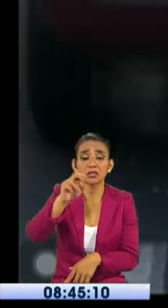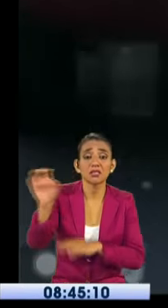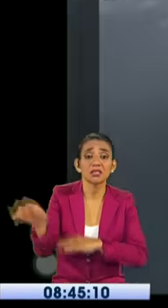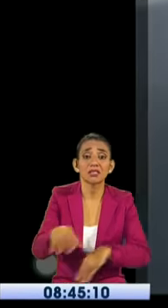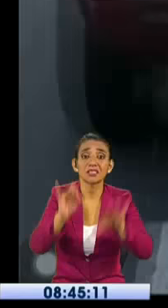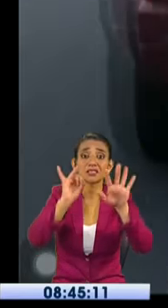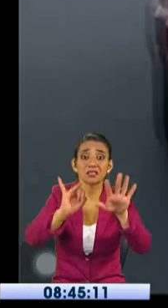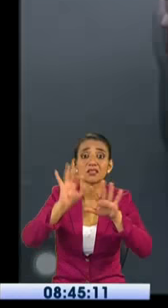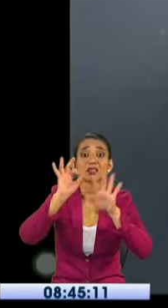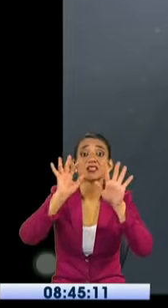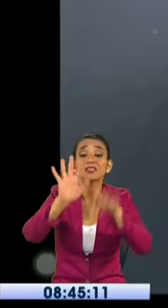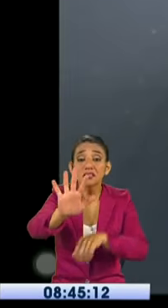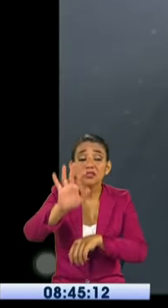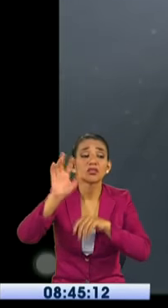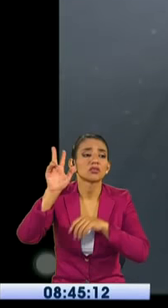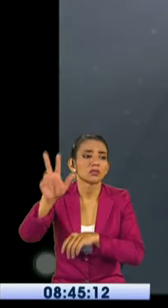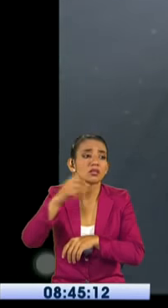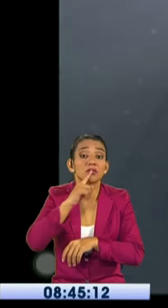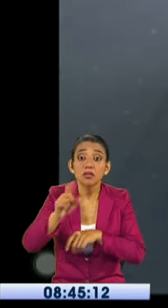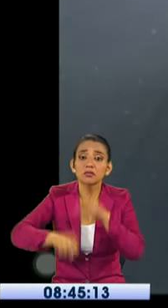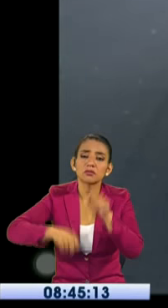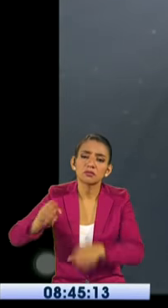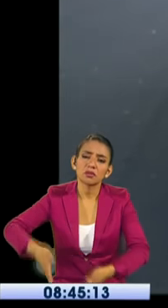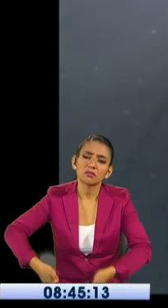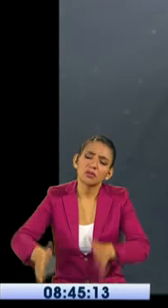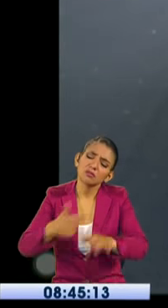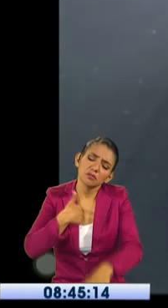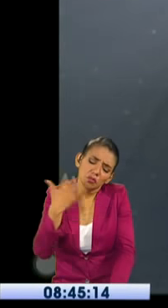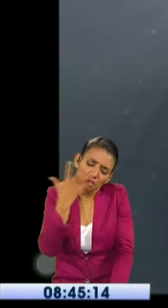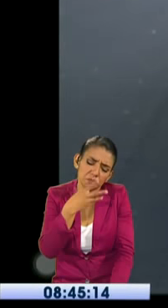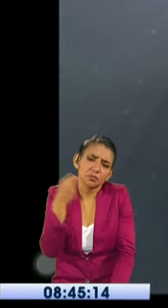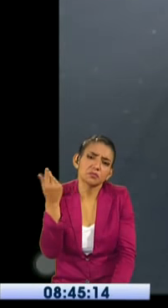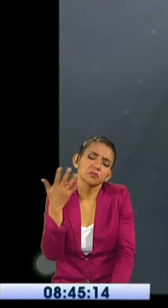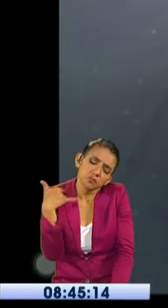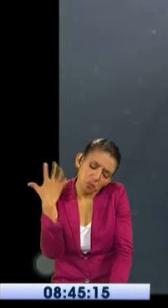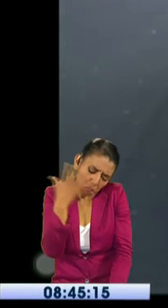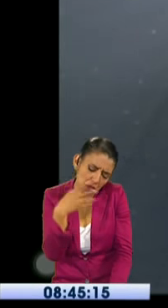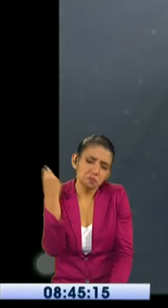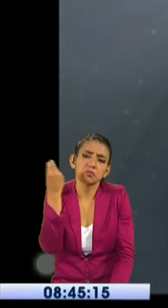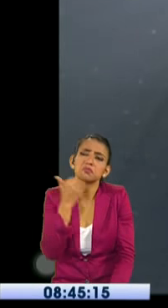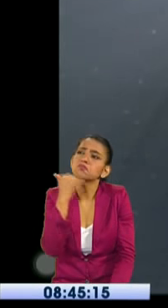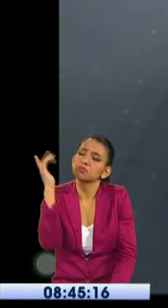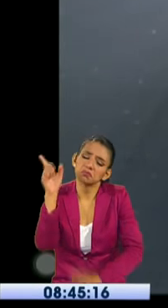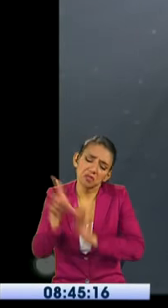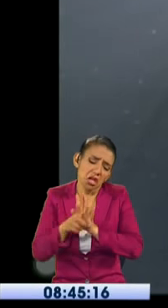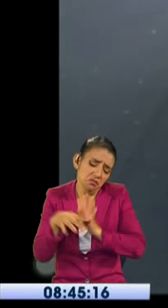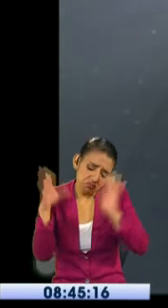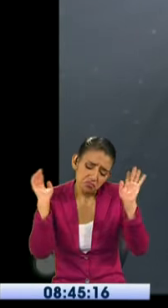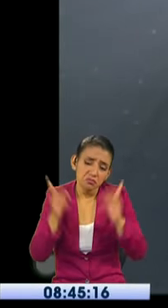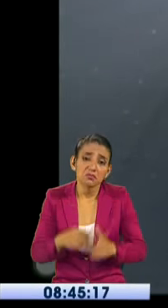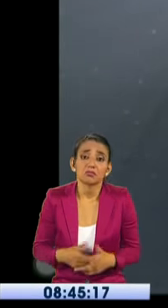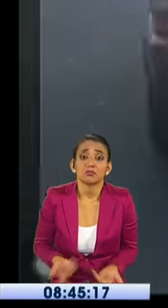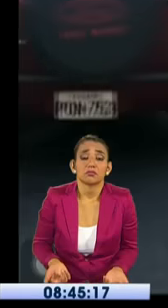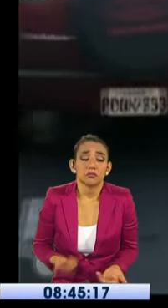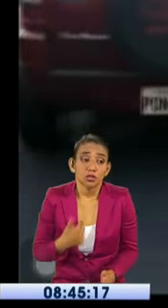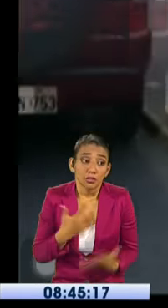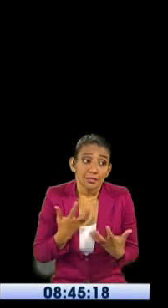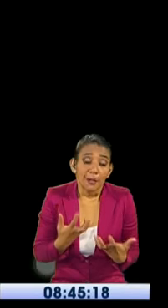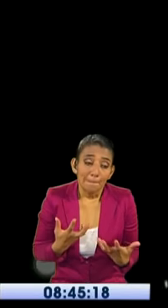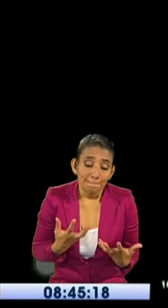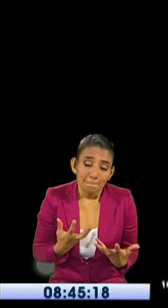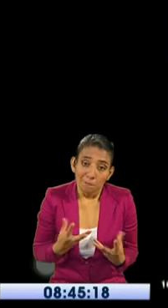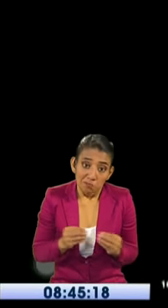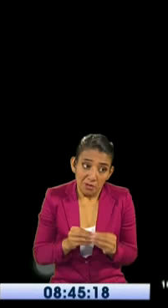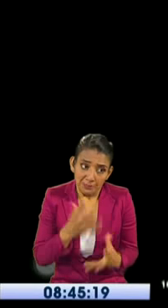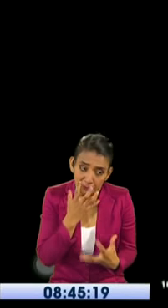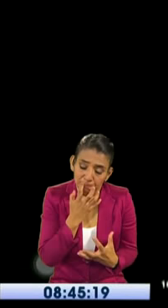PON753, ciclovía. Guapo, chévere, bacán. Y todo para, no te digo algo más ahí,